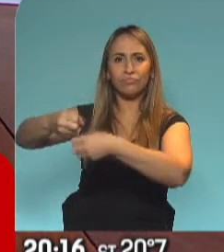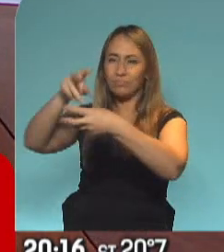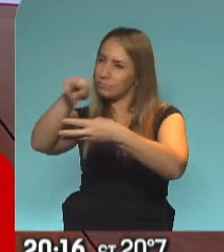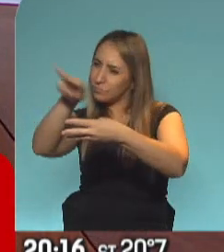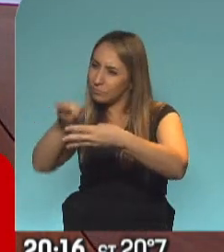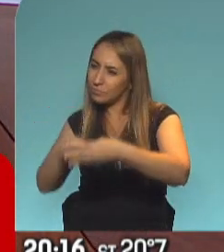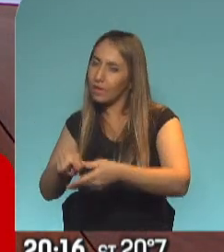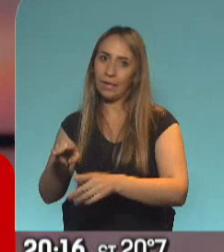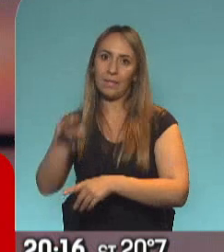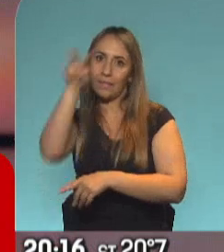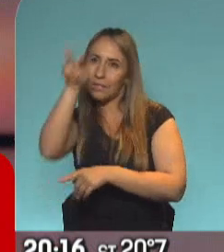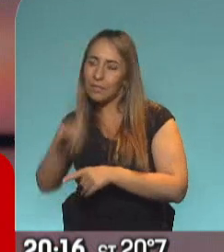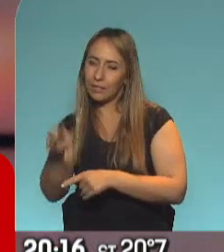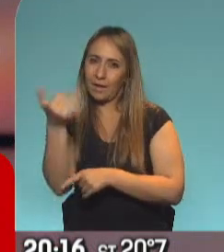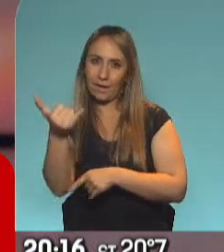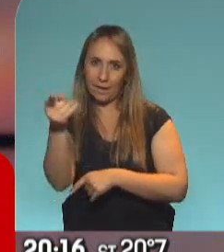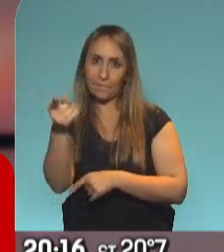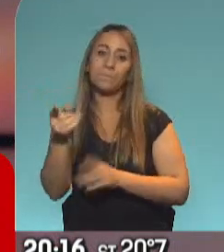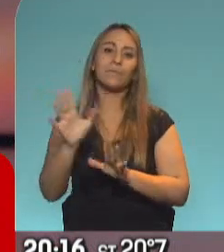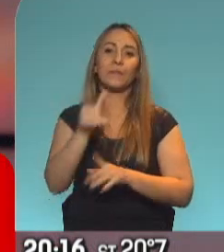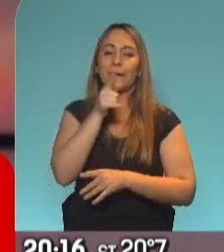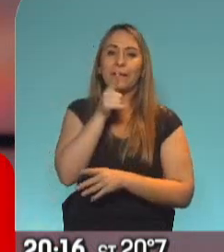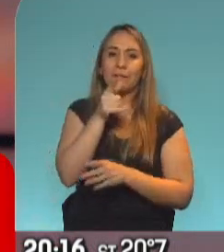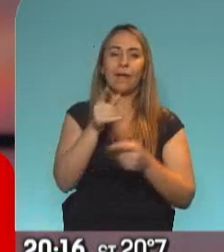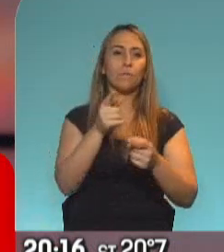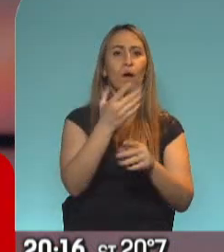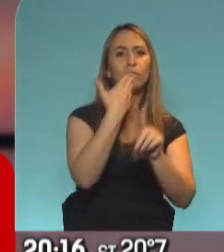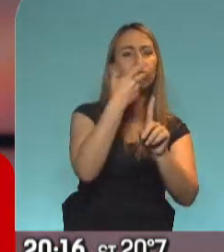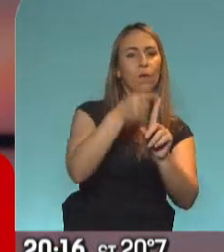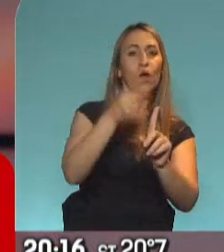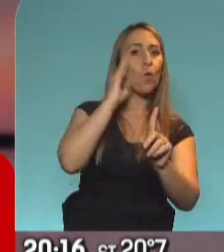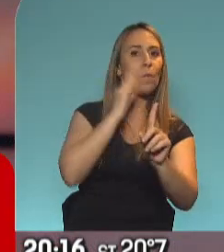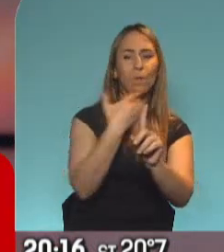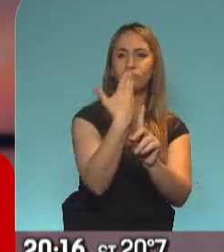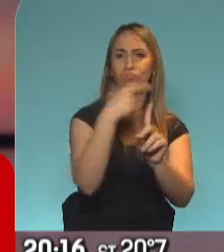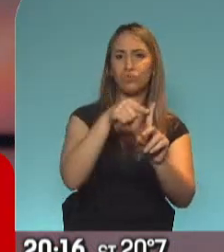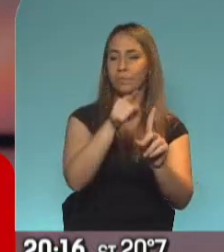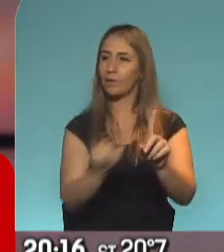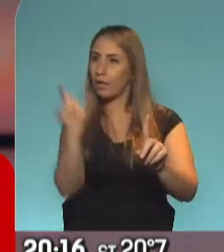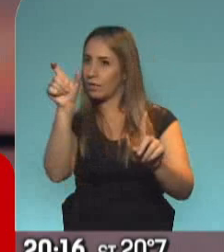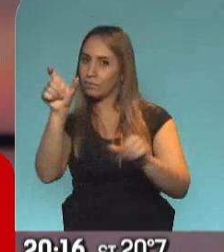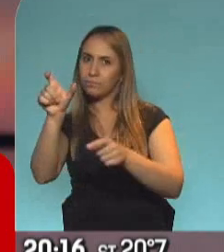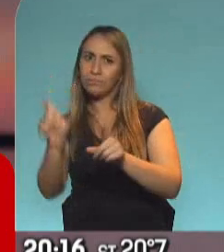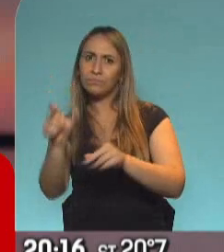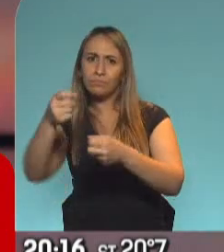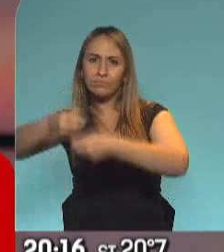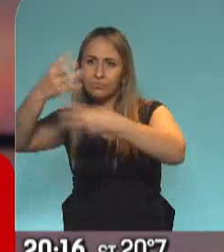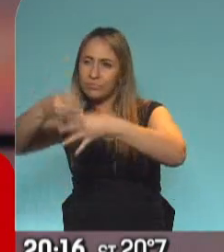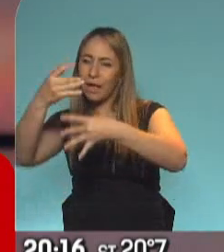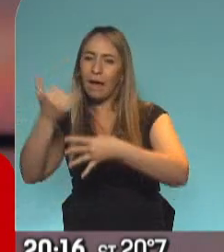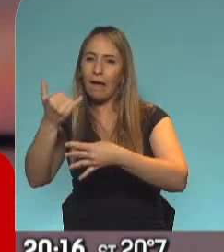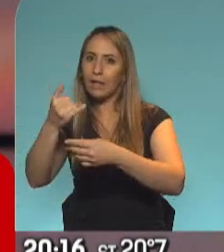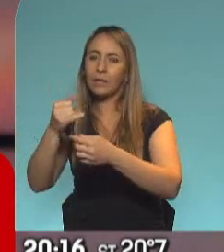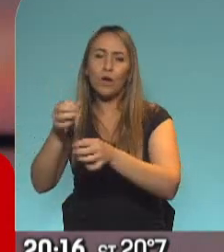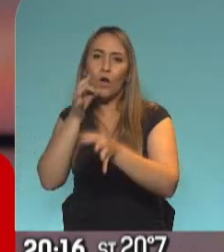un foro, ¿no? Claro, un foro exactamente. Un foro paralelo mientras iban, ¿no?, acotando a lo que el ministro Martín Guzmán o